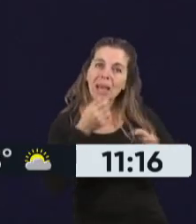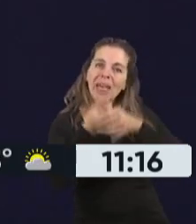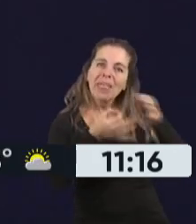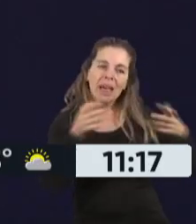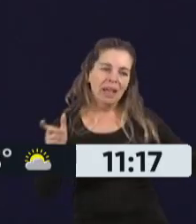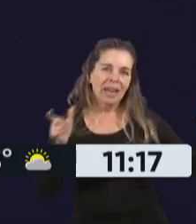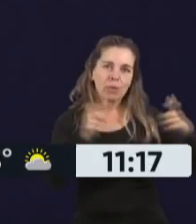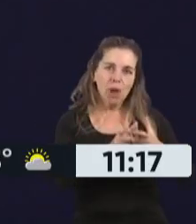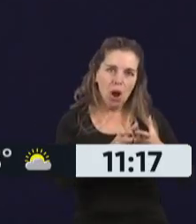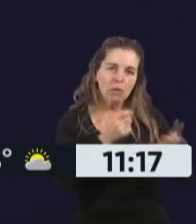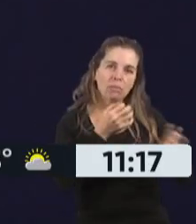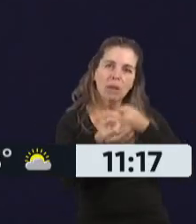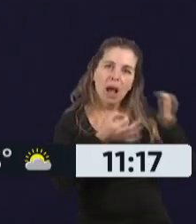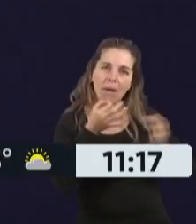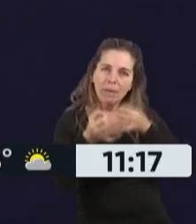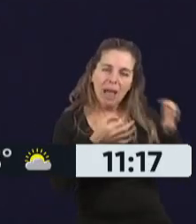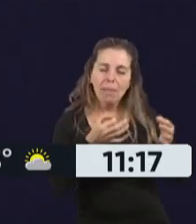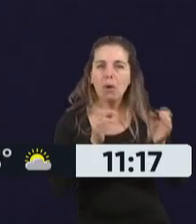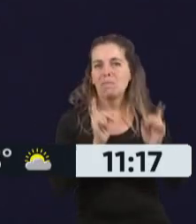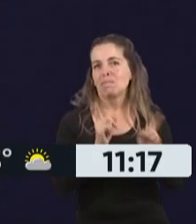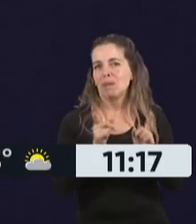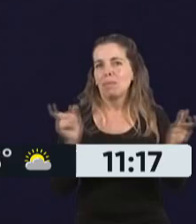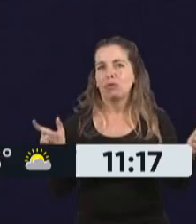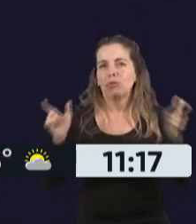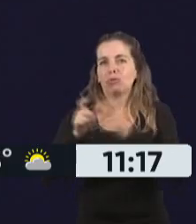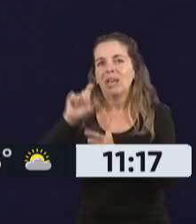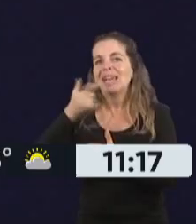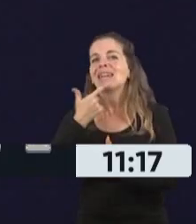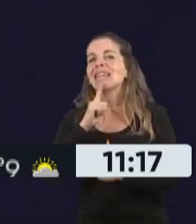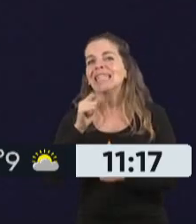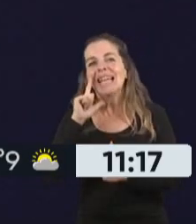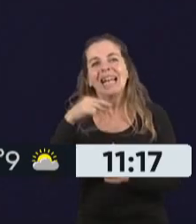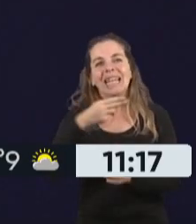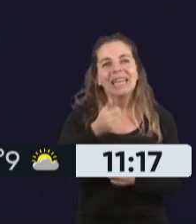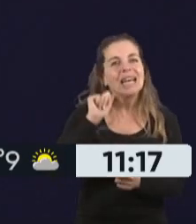de estos encuentros con Kristalina Georgieva y